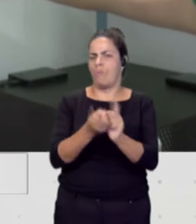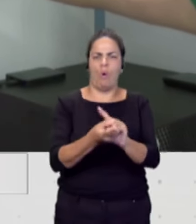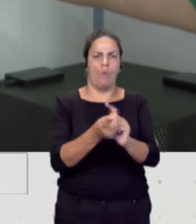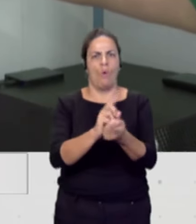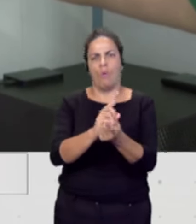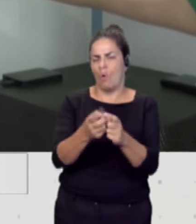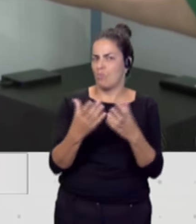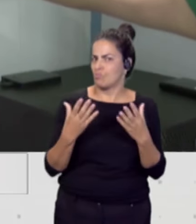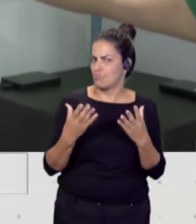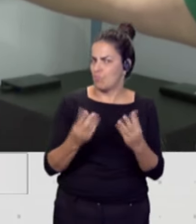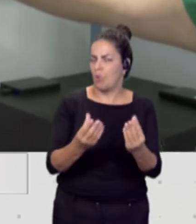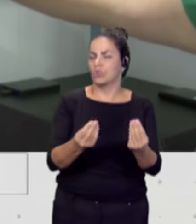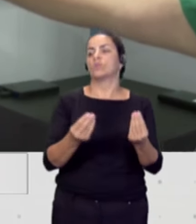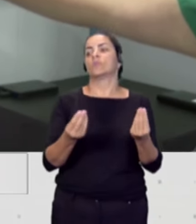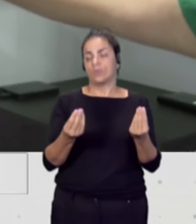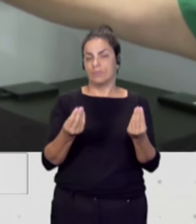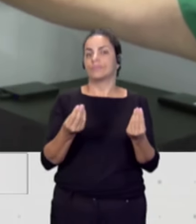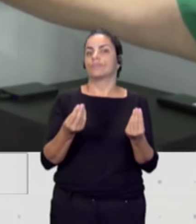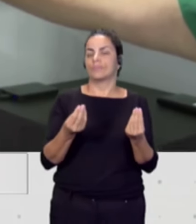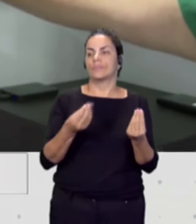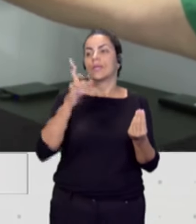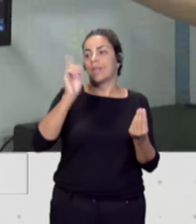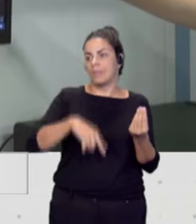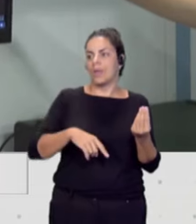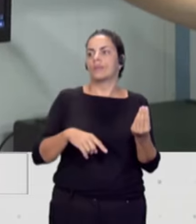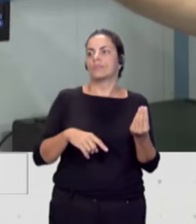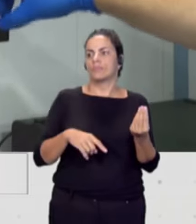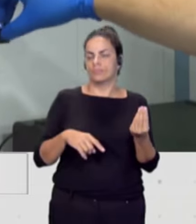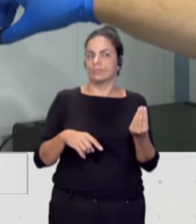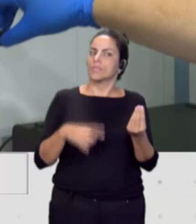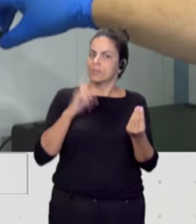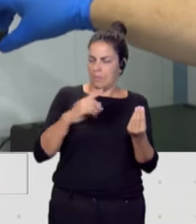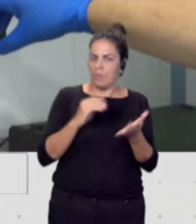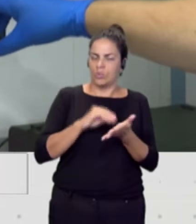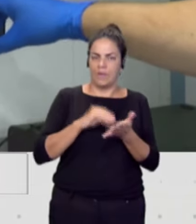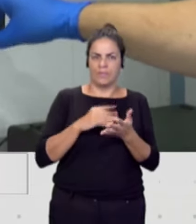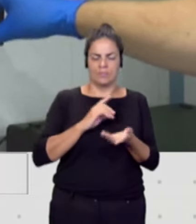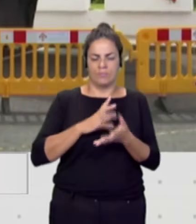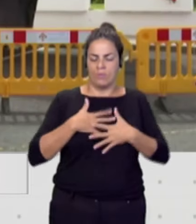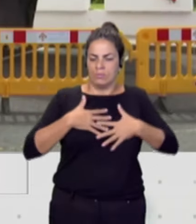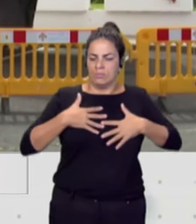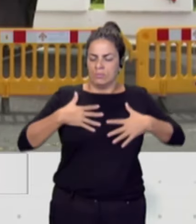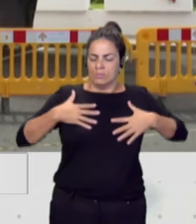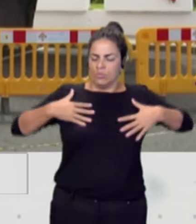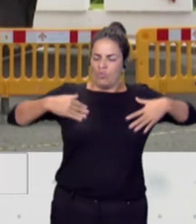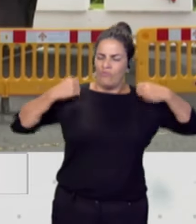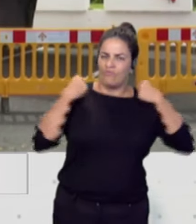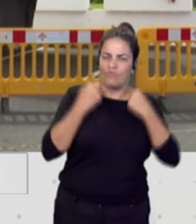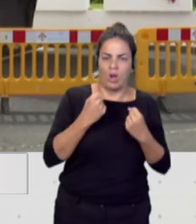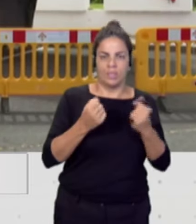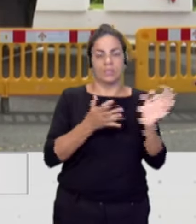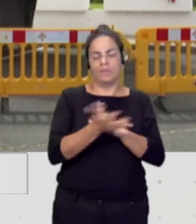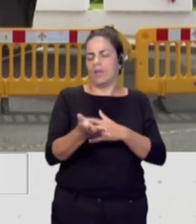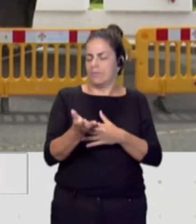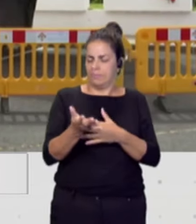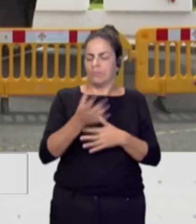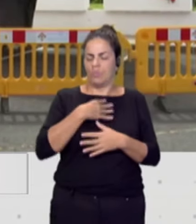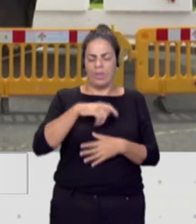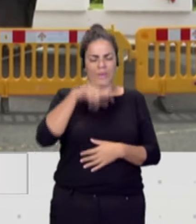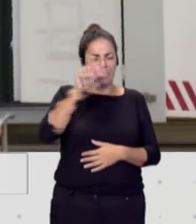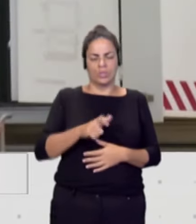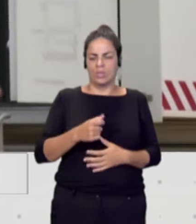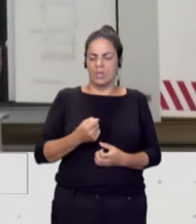y bueno, pues también van a ser a venir con una intensidad muy grande, por lo tanto va a ser algo abrumador para la